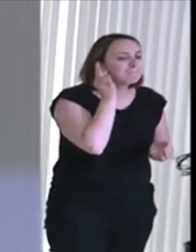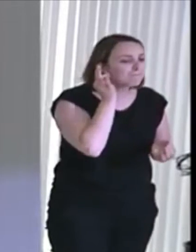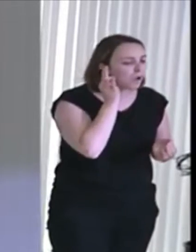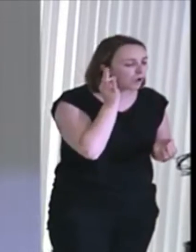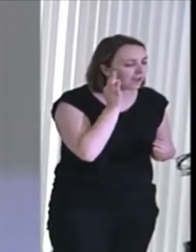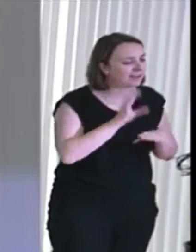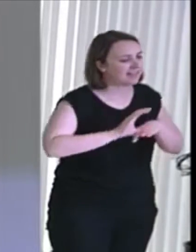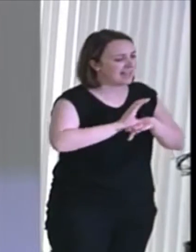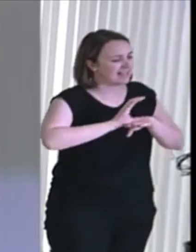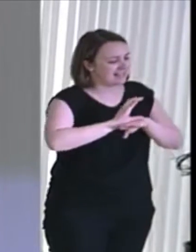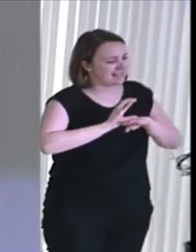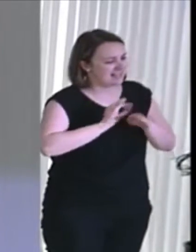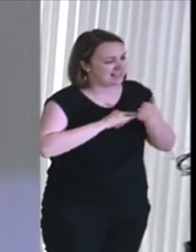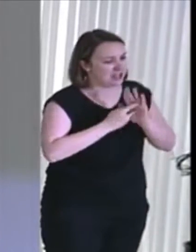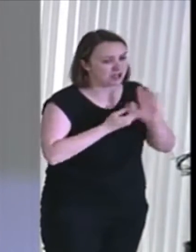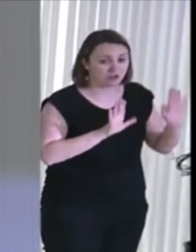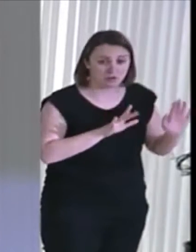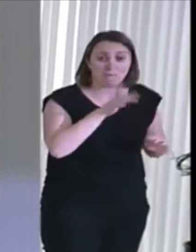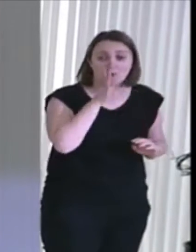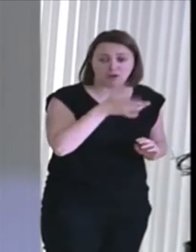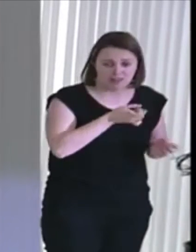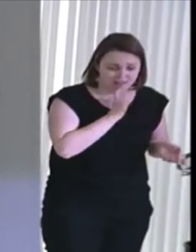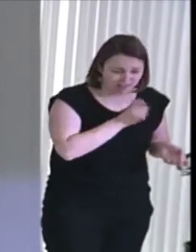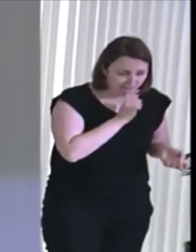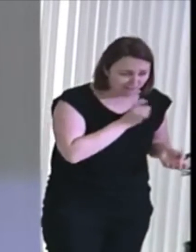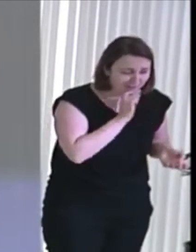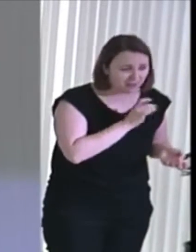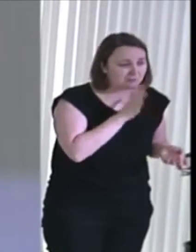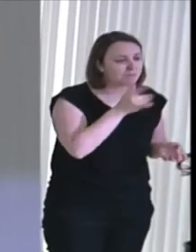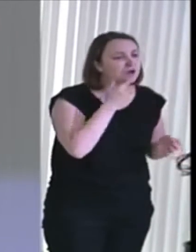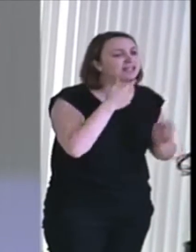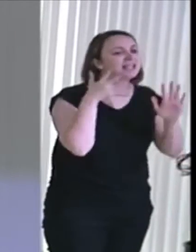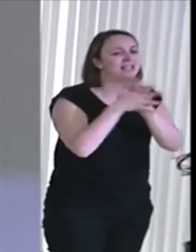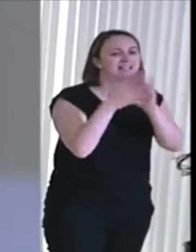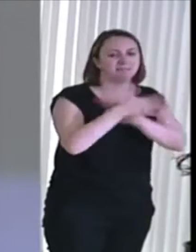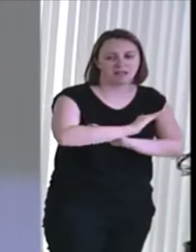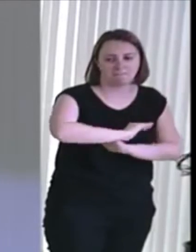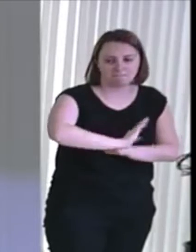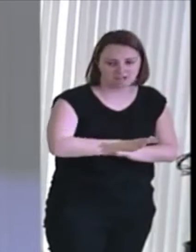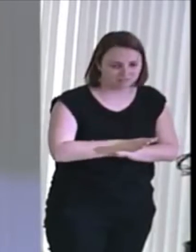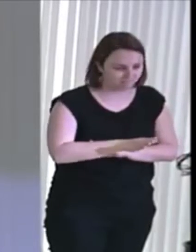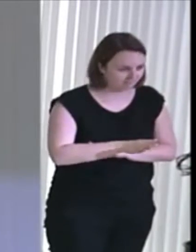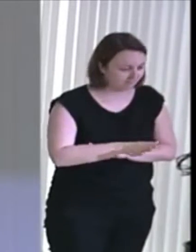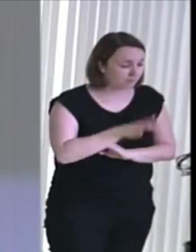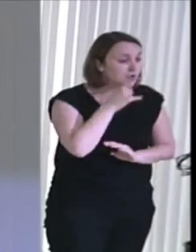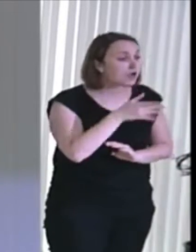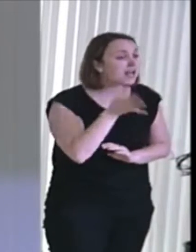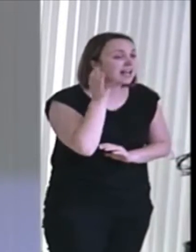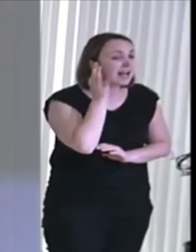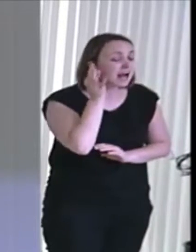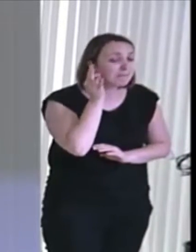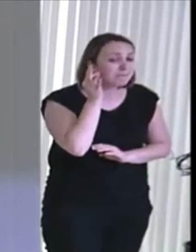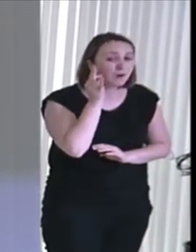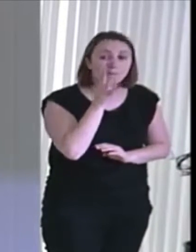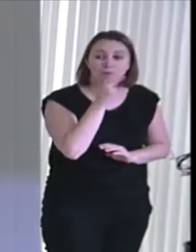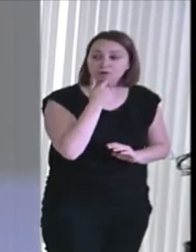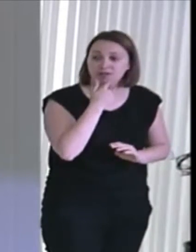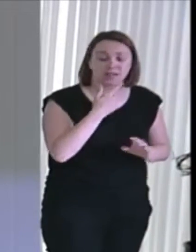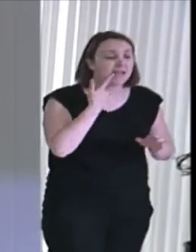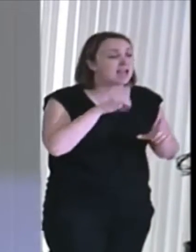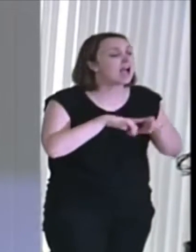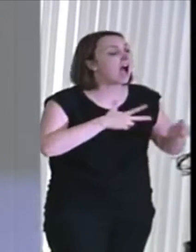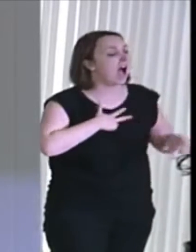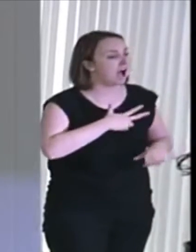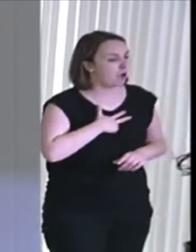ingeniería informática? Pues porque es una carrera difícil y porque te la explican mal. Porque las mujeres necesitamos... ¿Por qué el mundo de la abogacía,